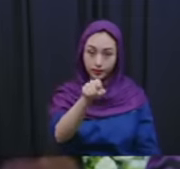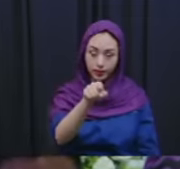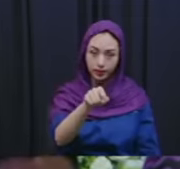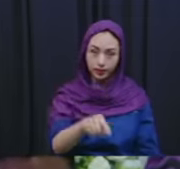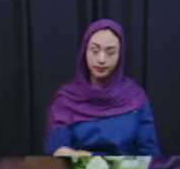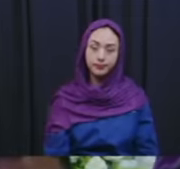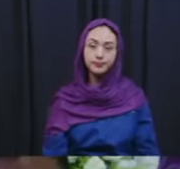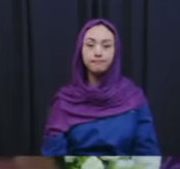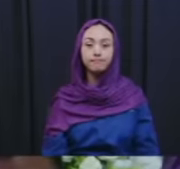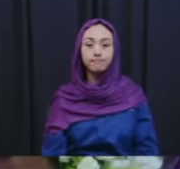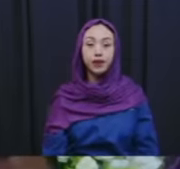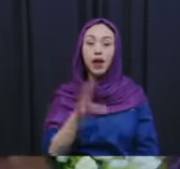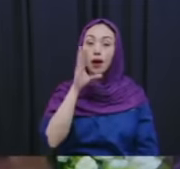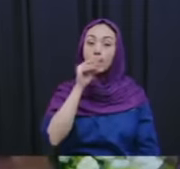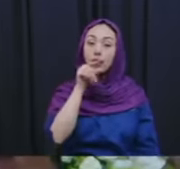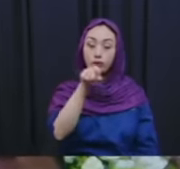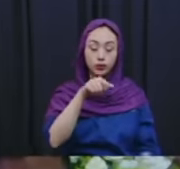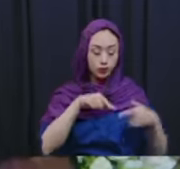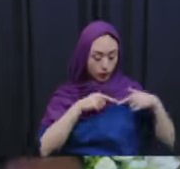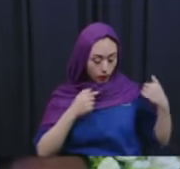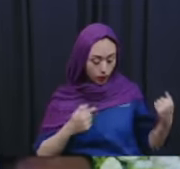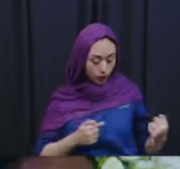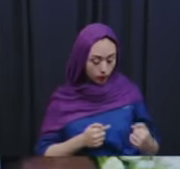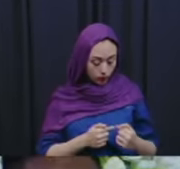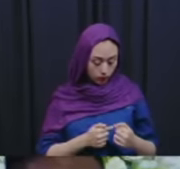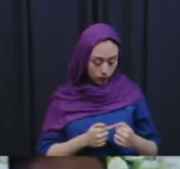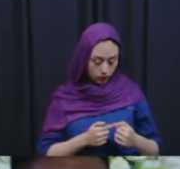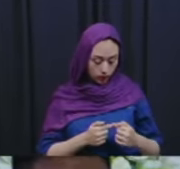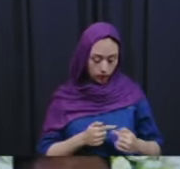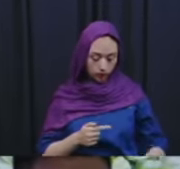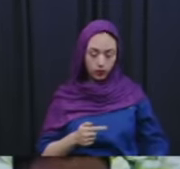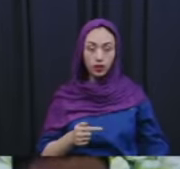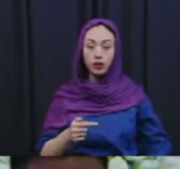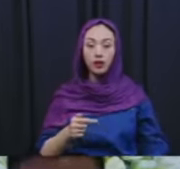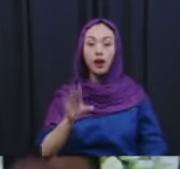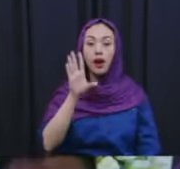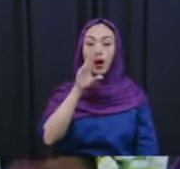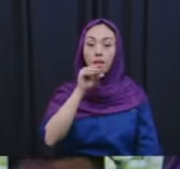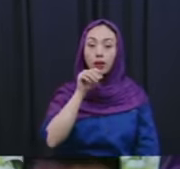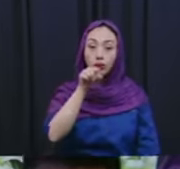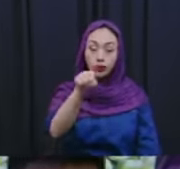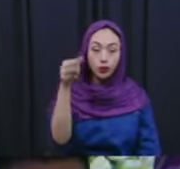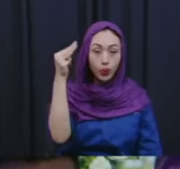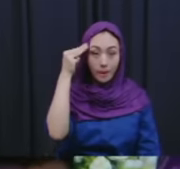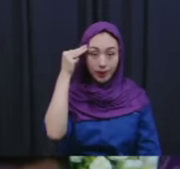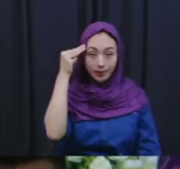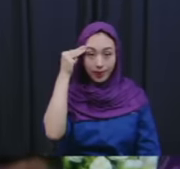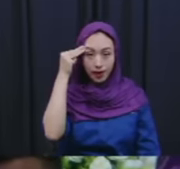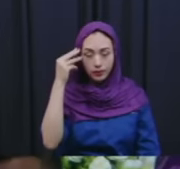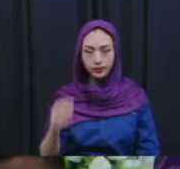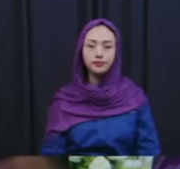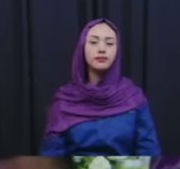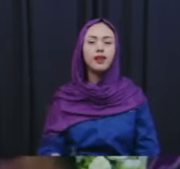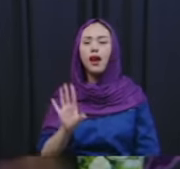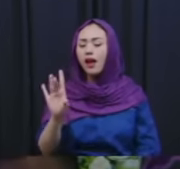señor hablando a tu corazón es el señor hablando a tu mente hay alguien